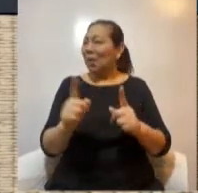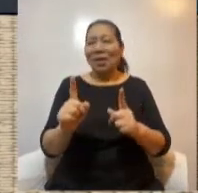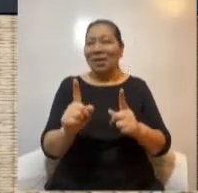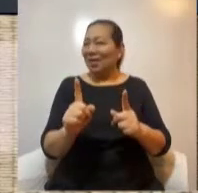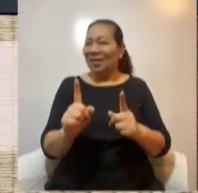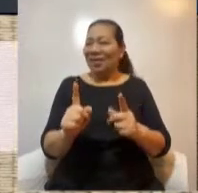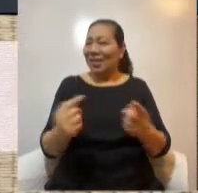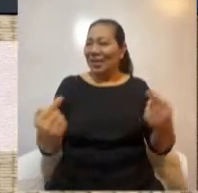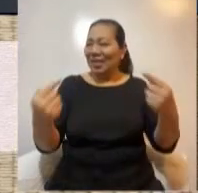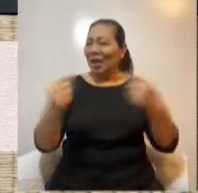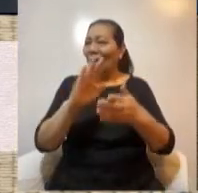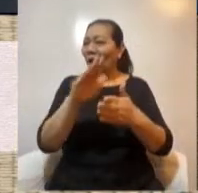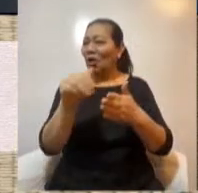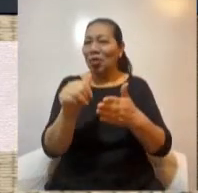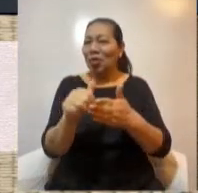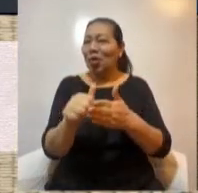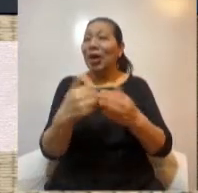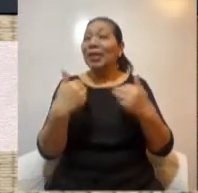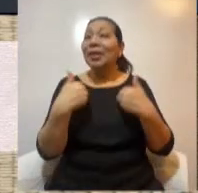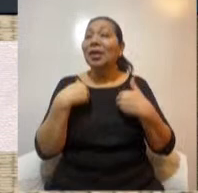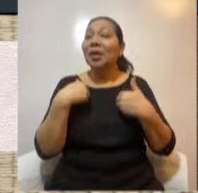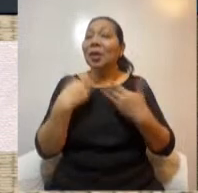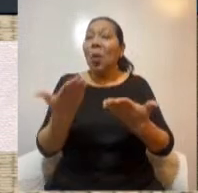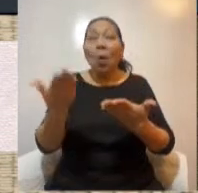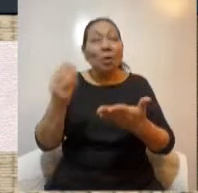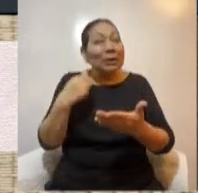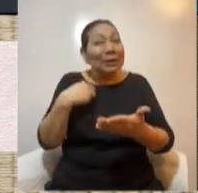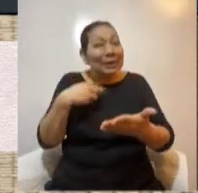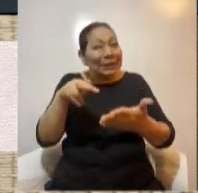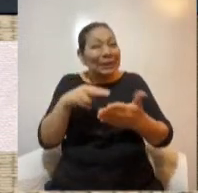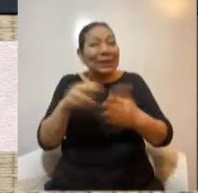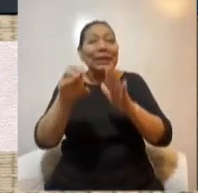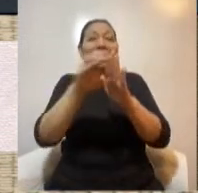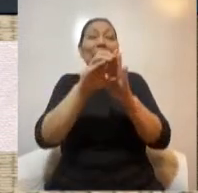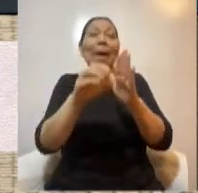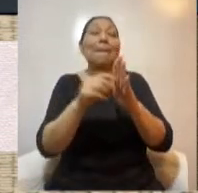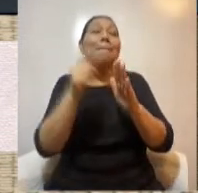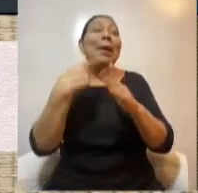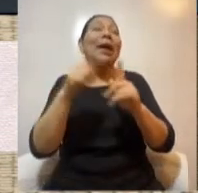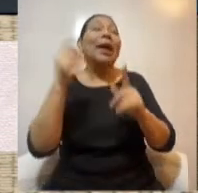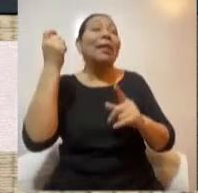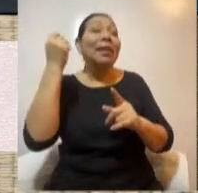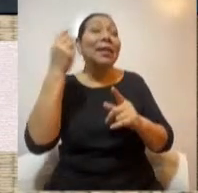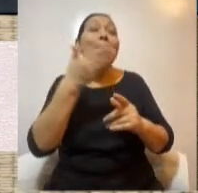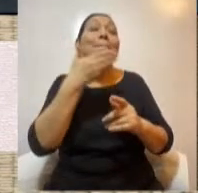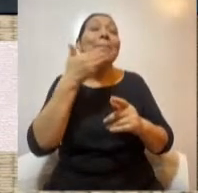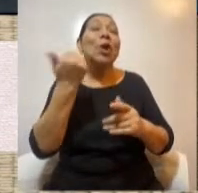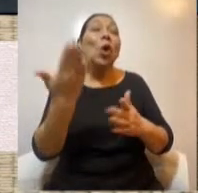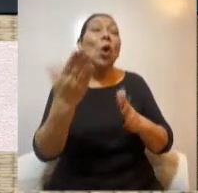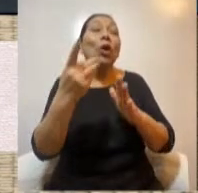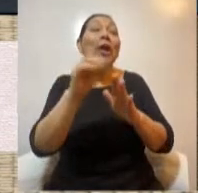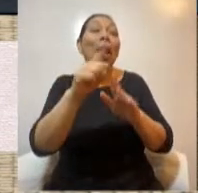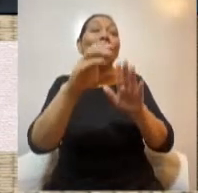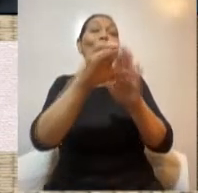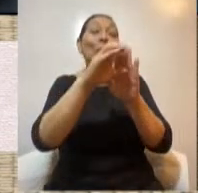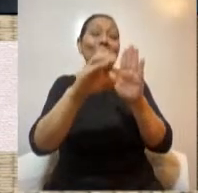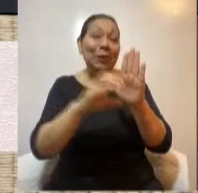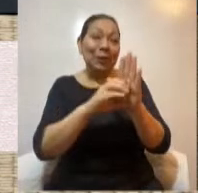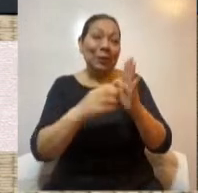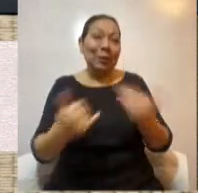áreas. Yo creo que el mundo es a la inversa, es que todo el mundo debería estudiar un poquito derecho constitucional para entender la práctica del derecho hoy por